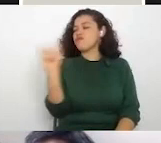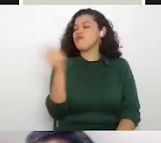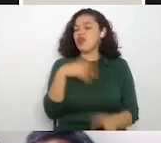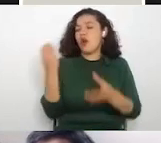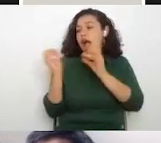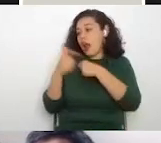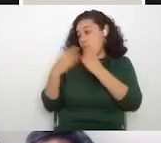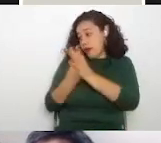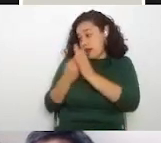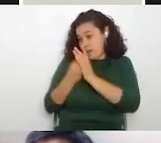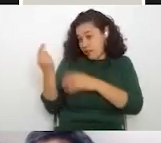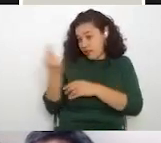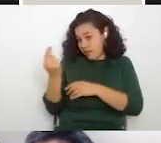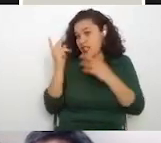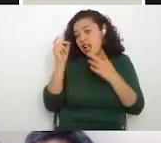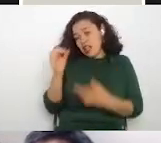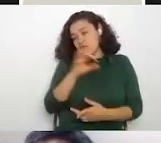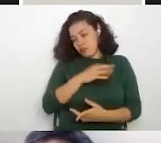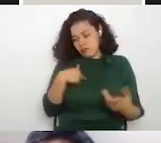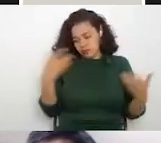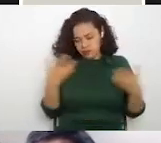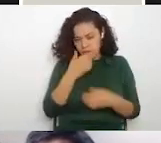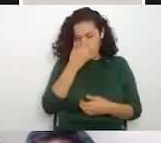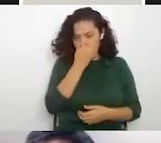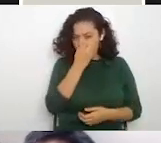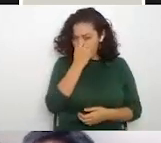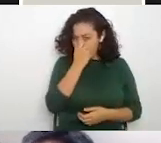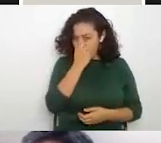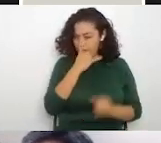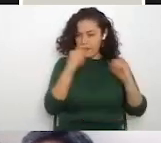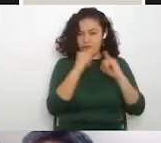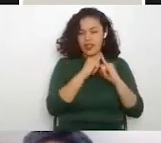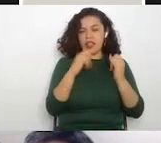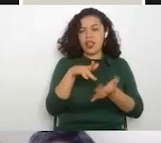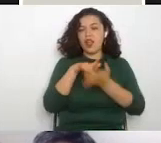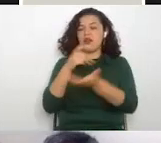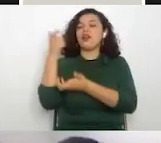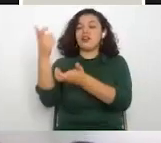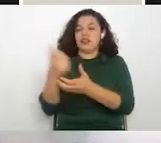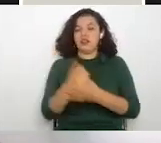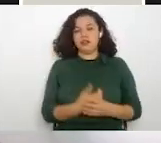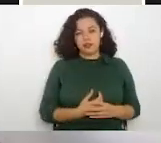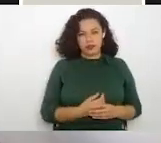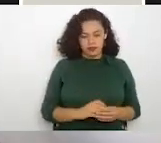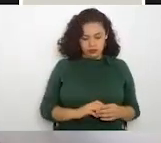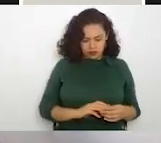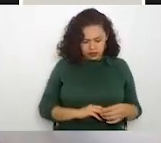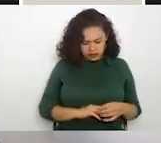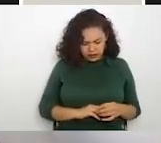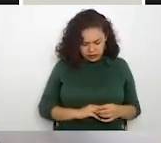¿no? Pensemos nuevamente en la institución que da apoyos económicos, pues a lo mejor no es